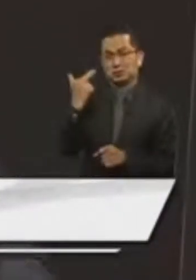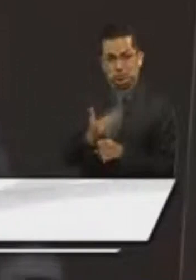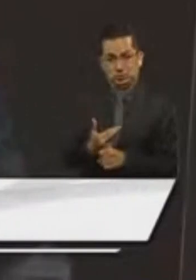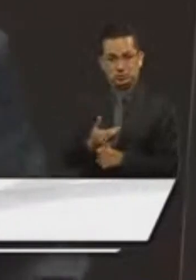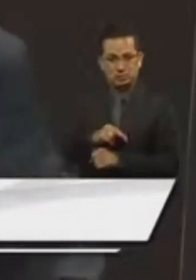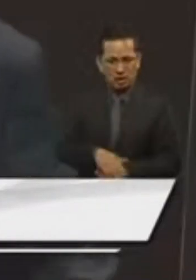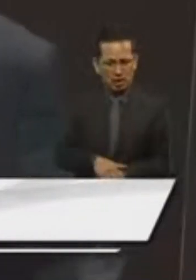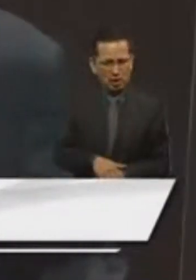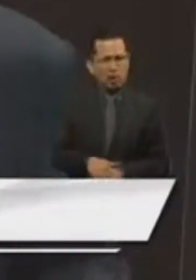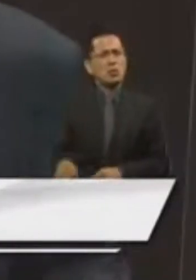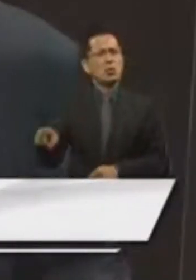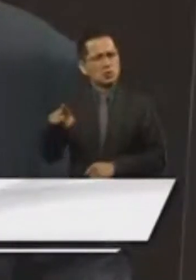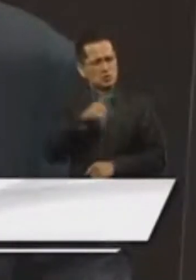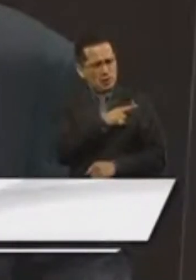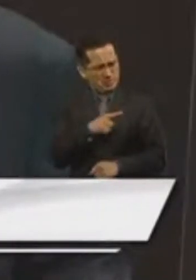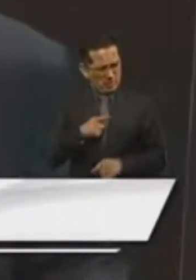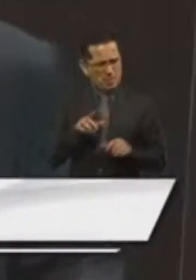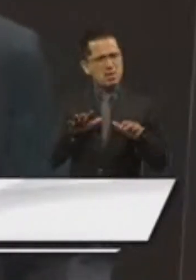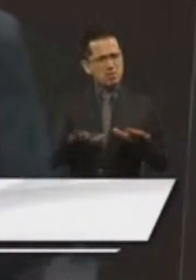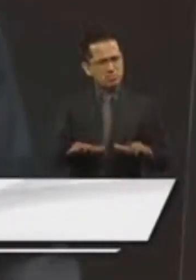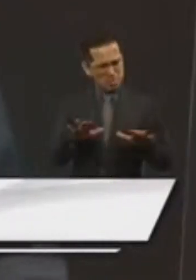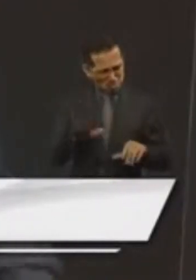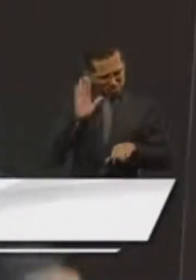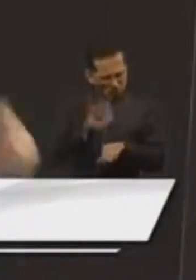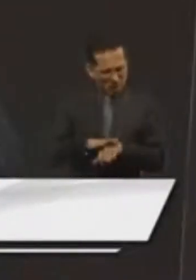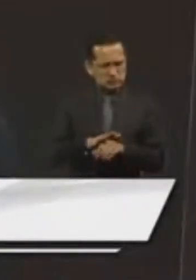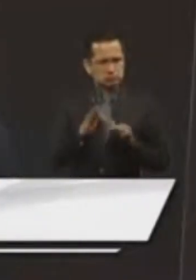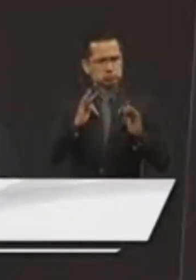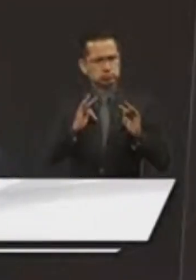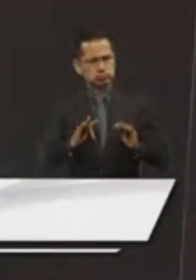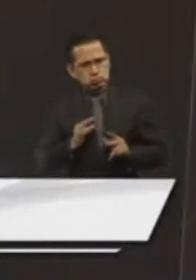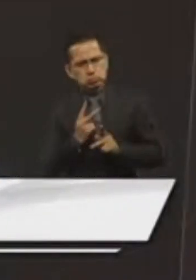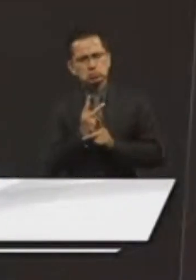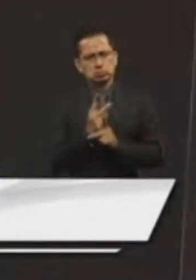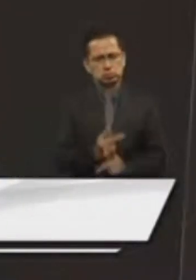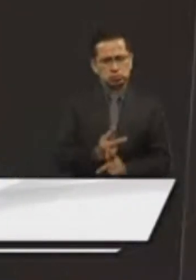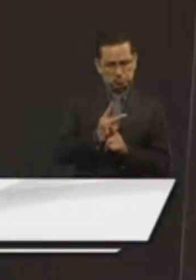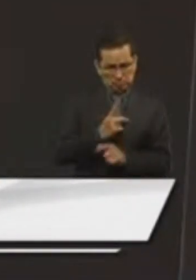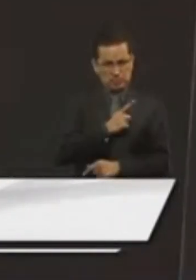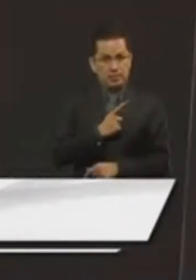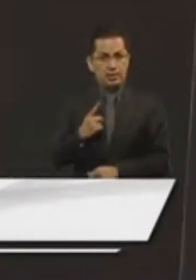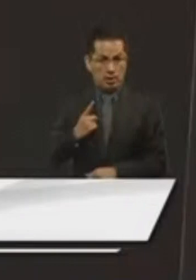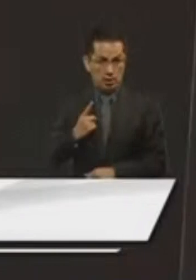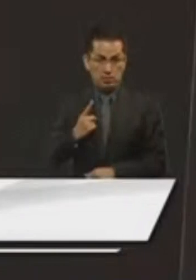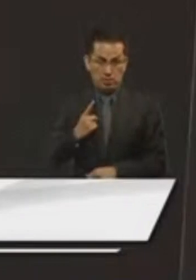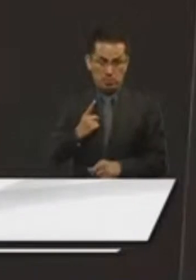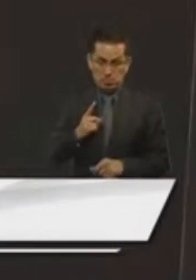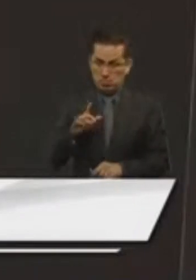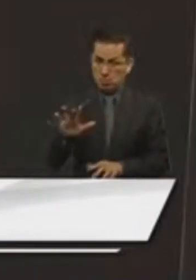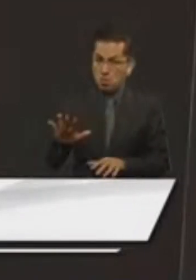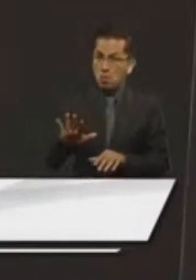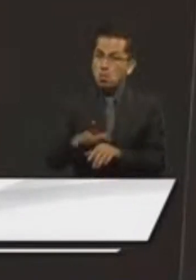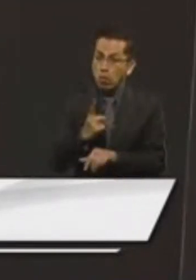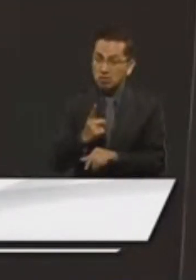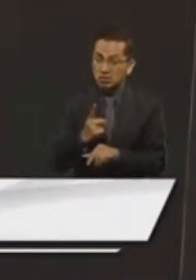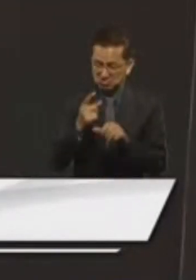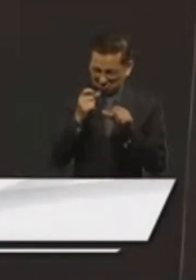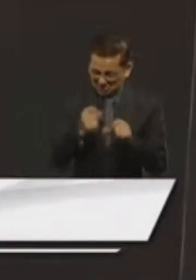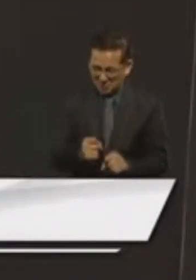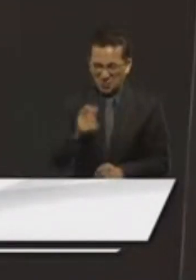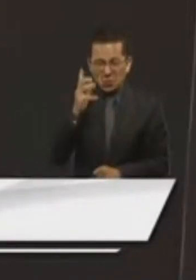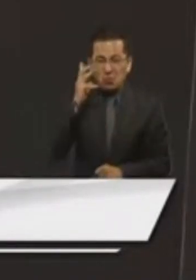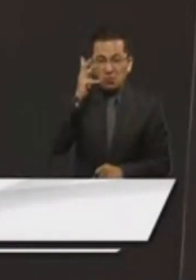y más sensatos en sus calificaciones, porque la historia no se los va a